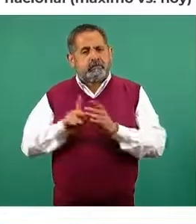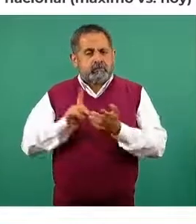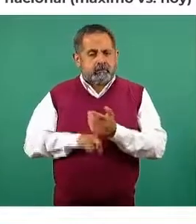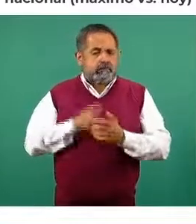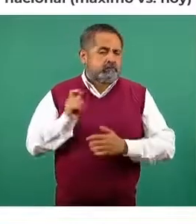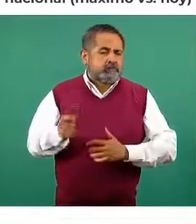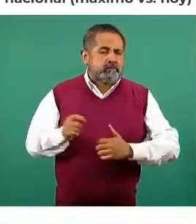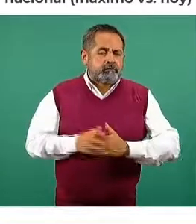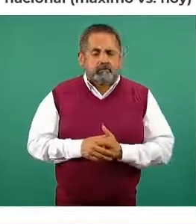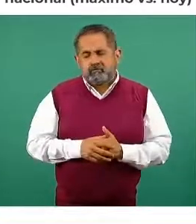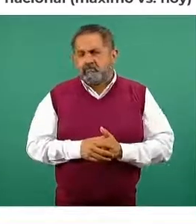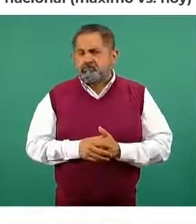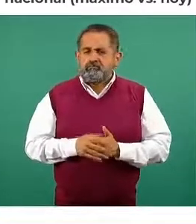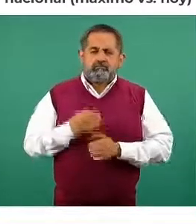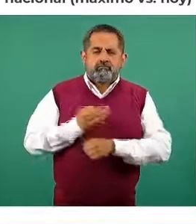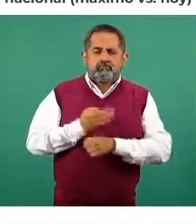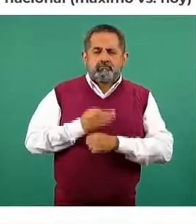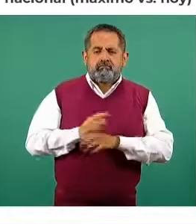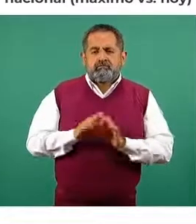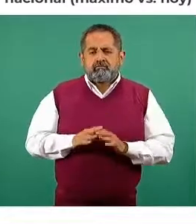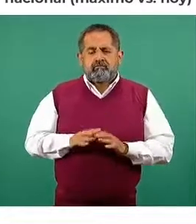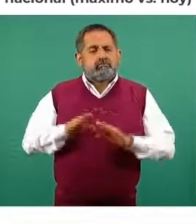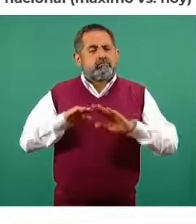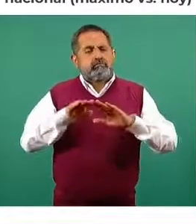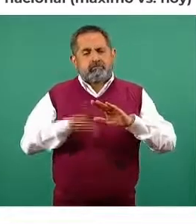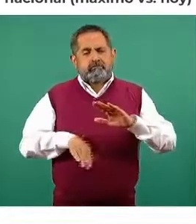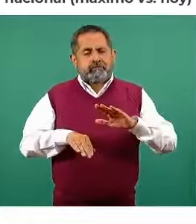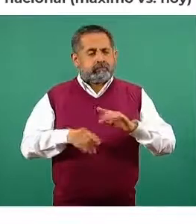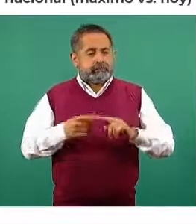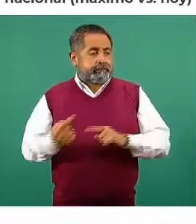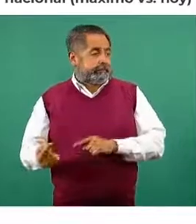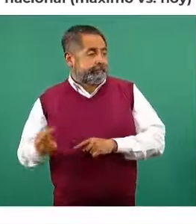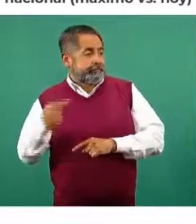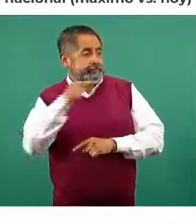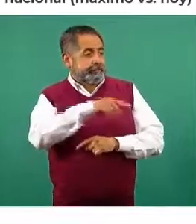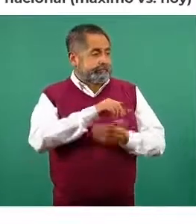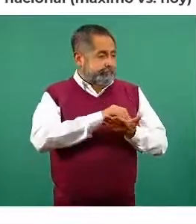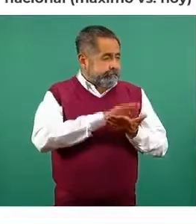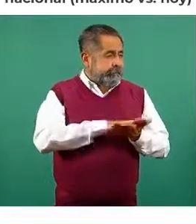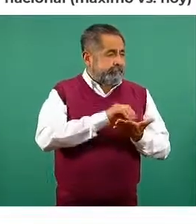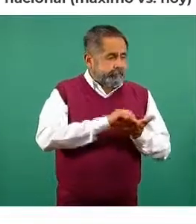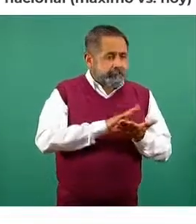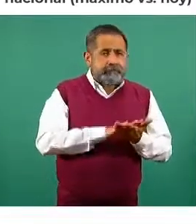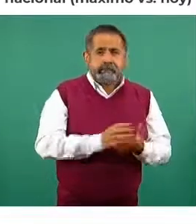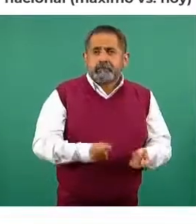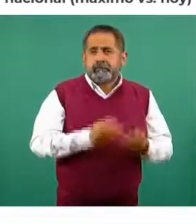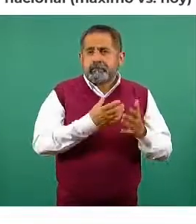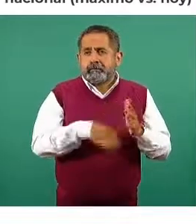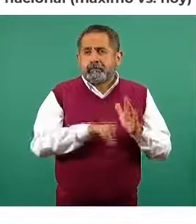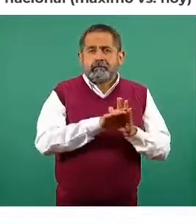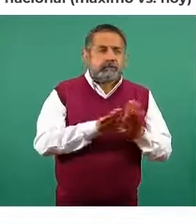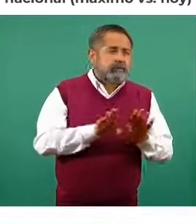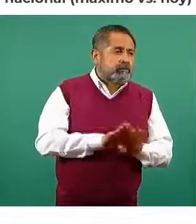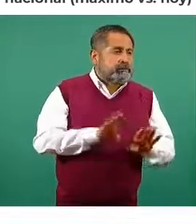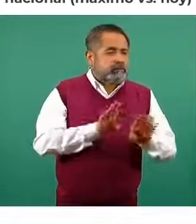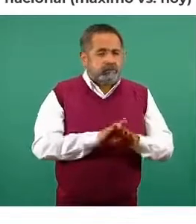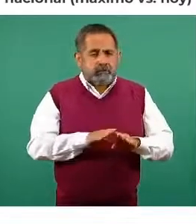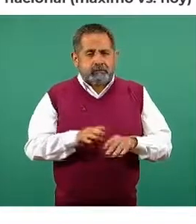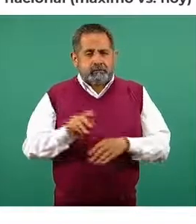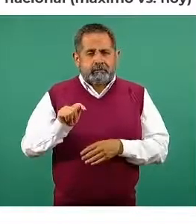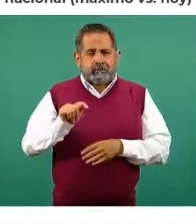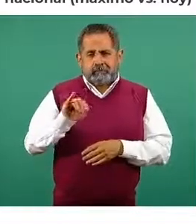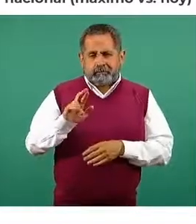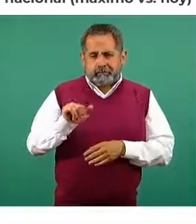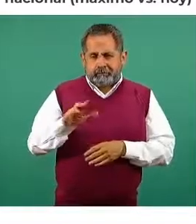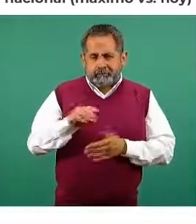cifras inclusive por debajo de cuando se empezó a registrar, en la red IRAG,